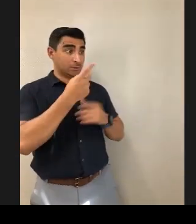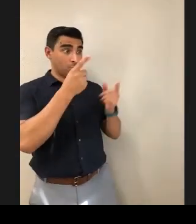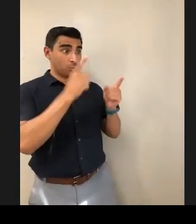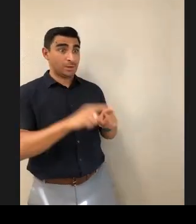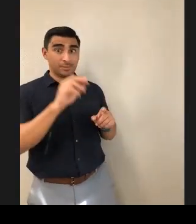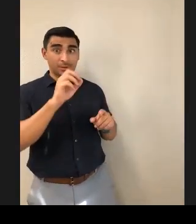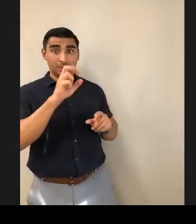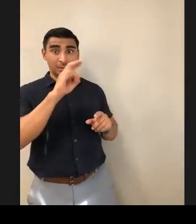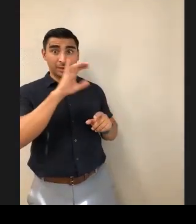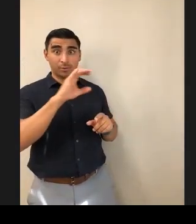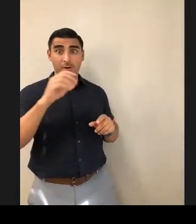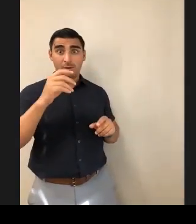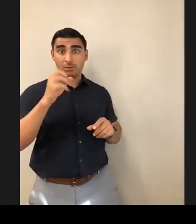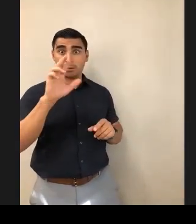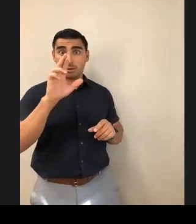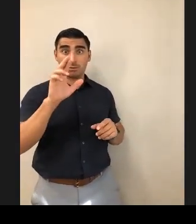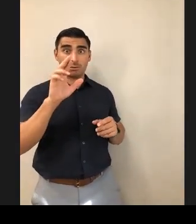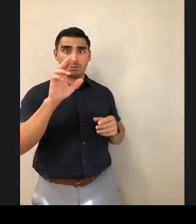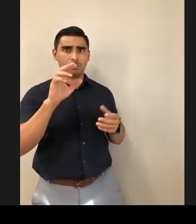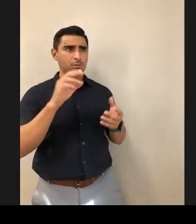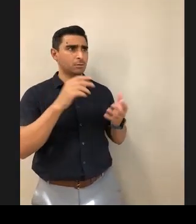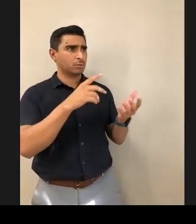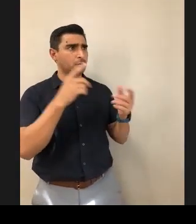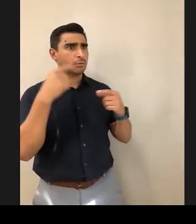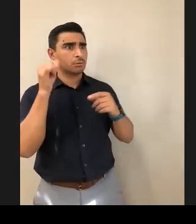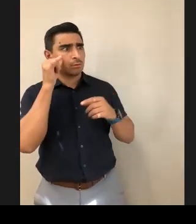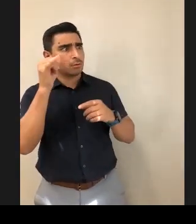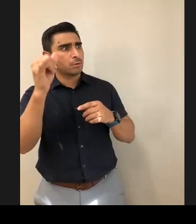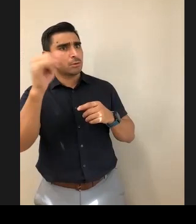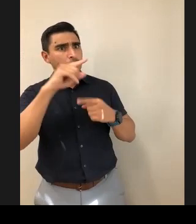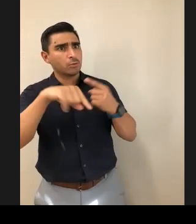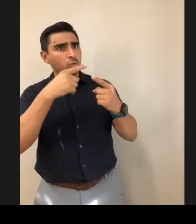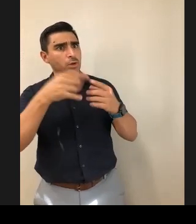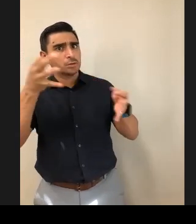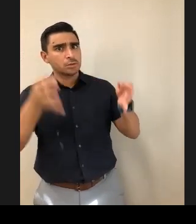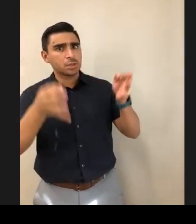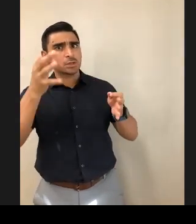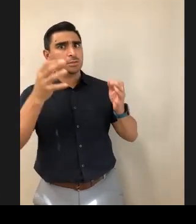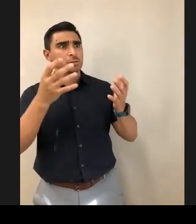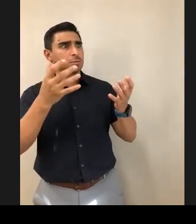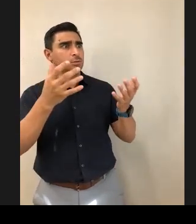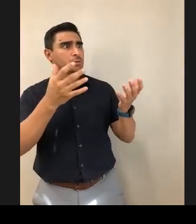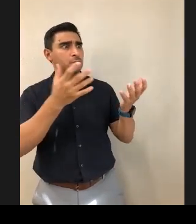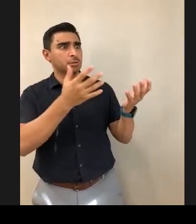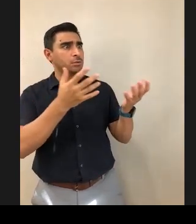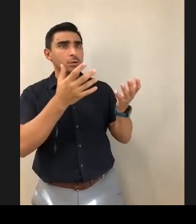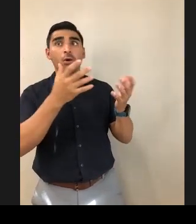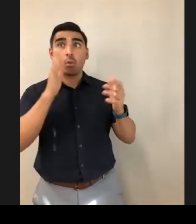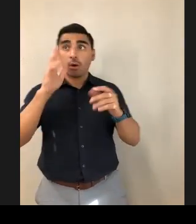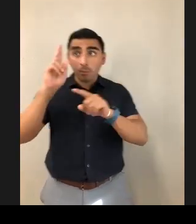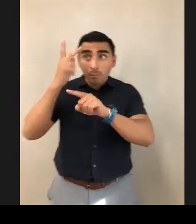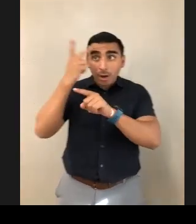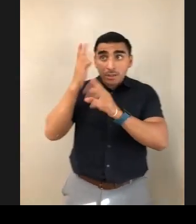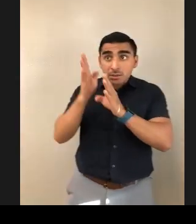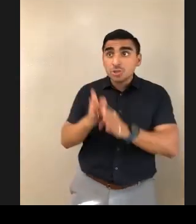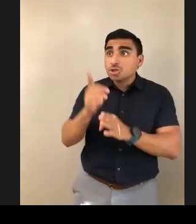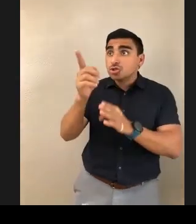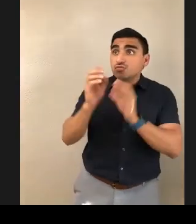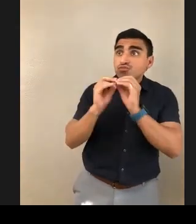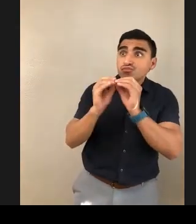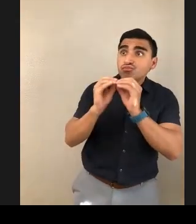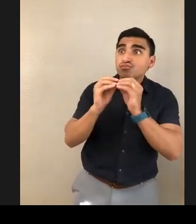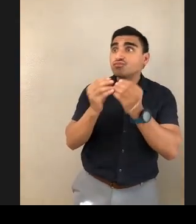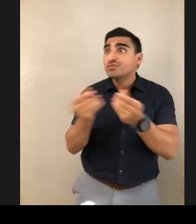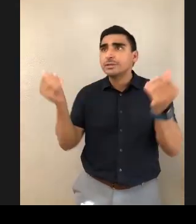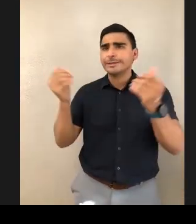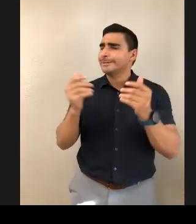Después de lo que sucedió con Eric Garner y ver lo que pasó, no va a venir de la